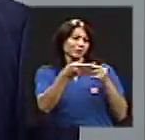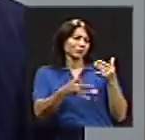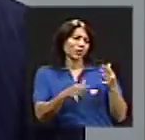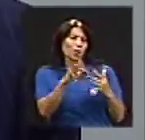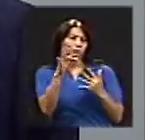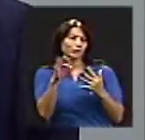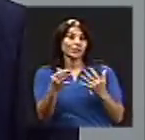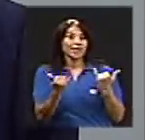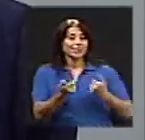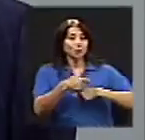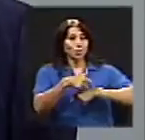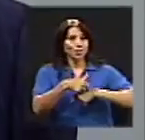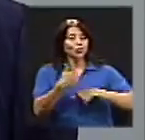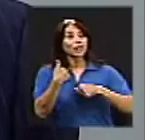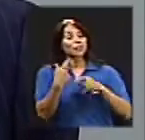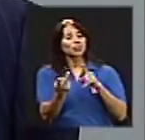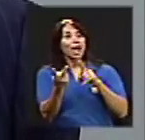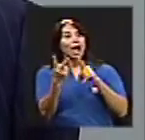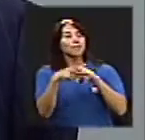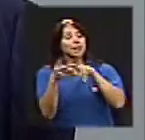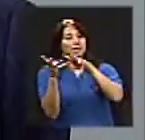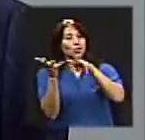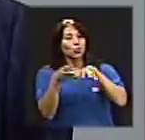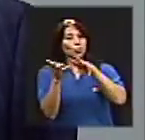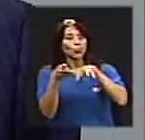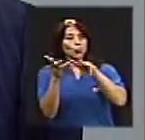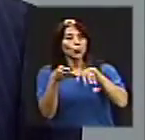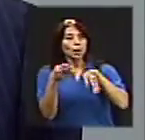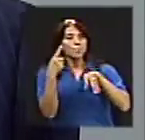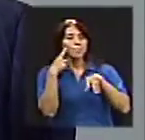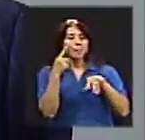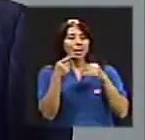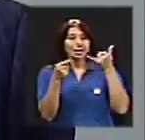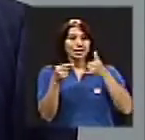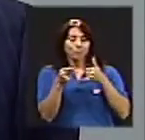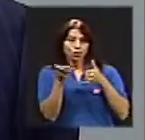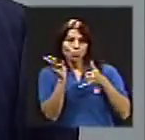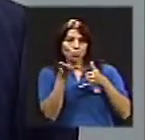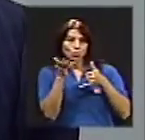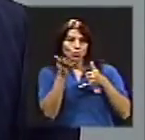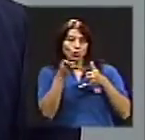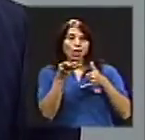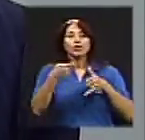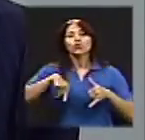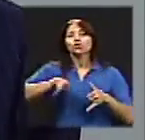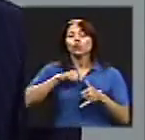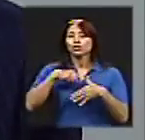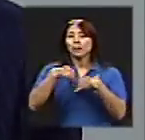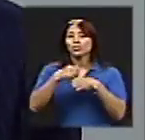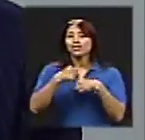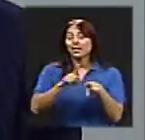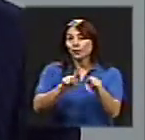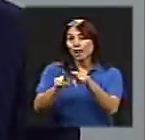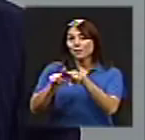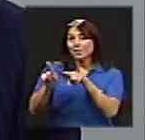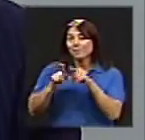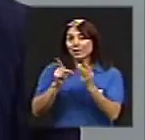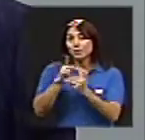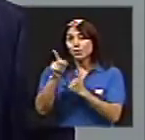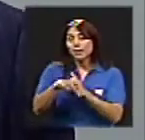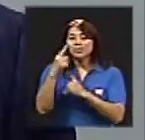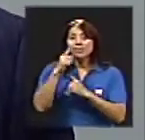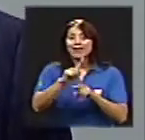este momento tenemos esta aplicación para el transporte público. Estamos haciendo aplicaciones para otros servicios. Acabamos de sacar